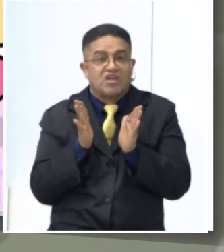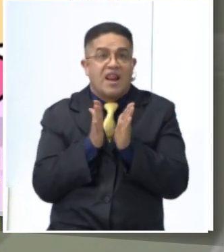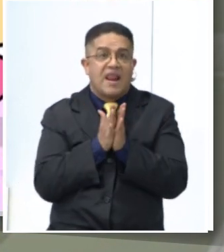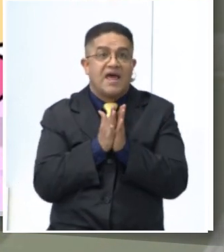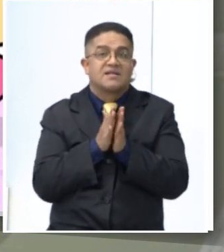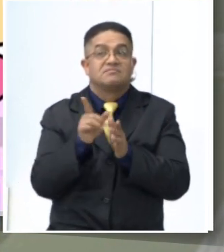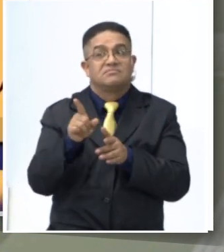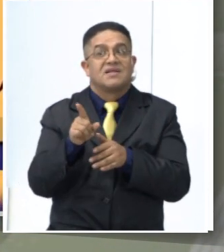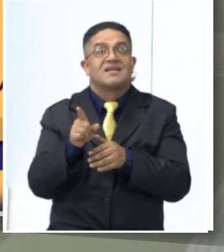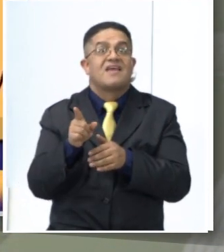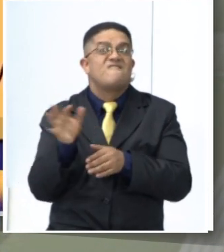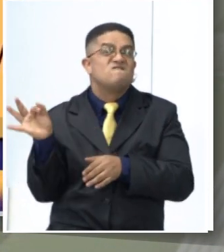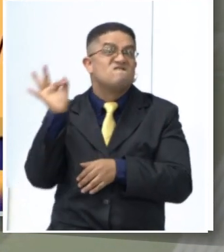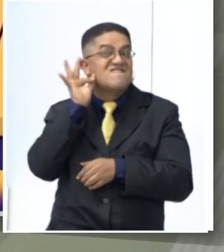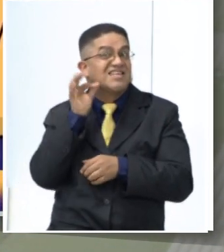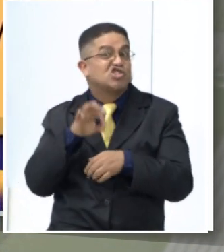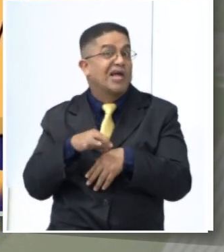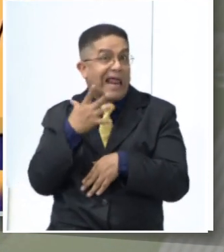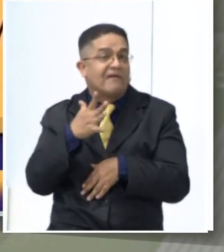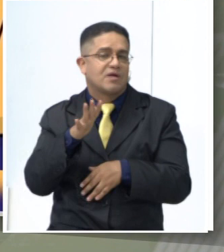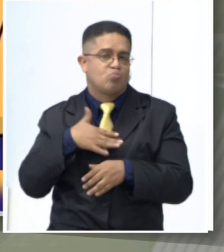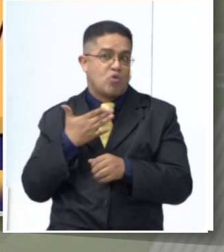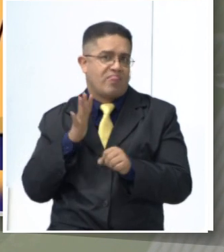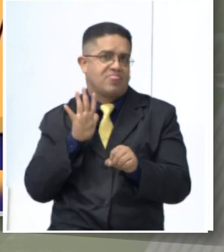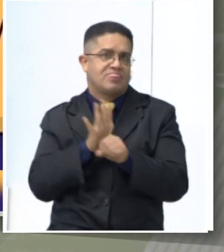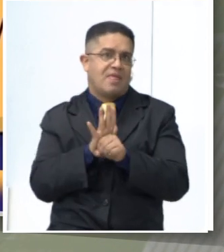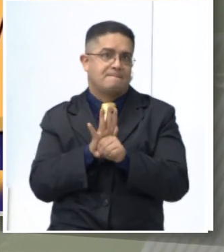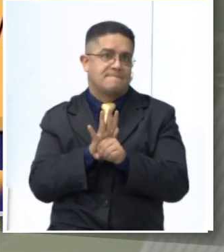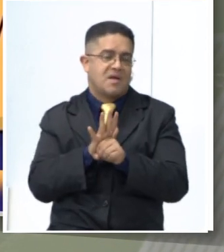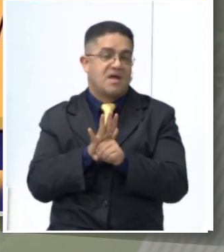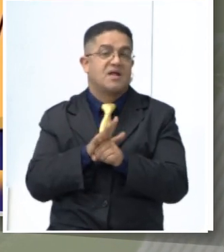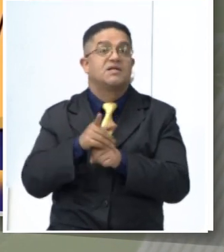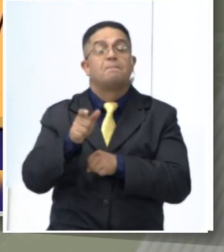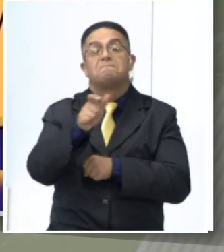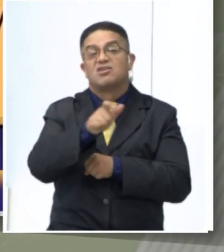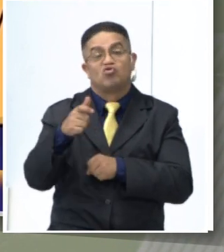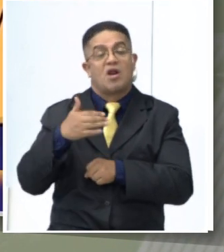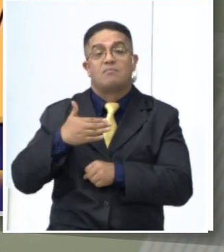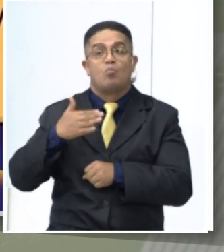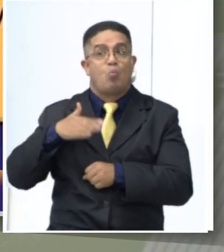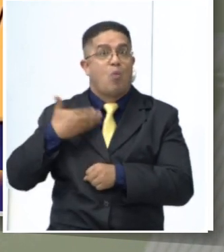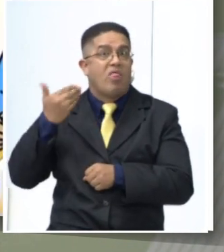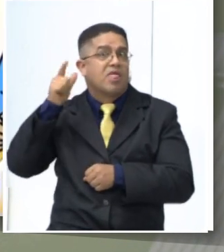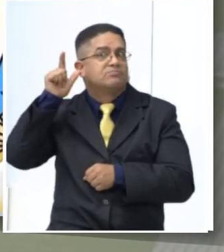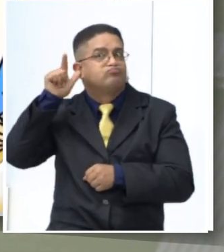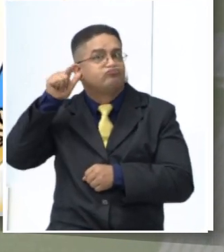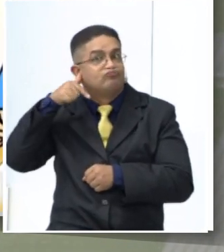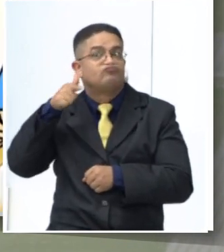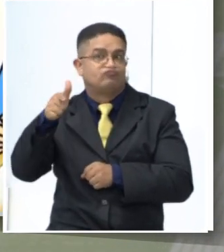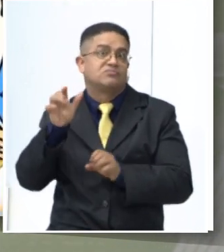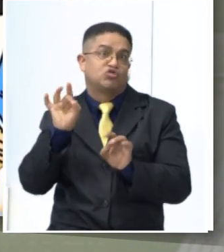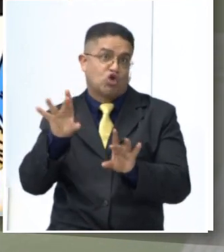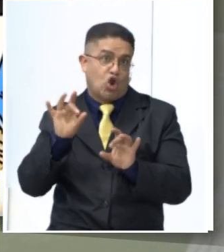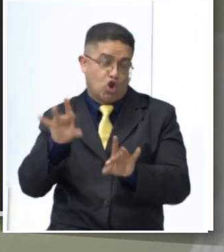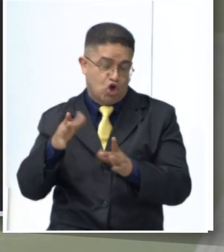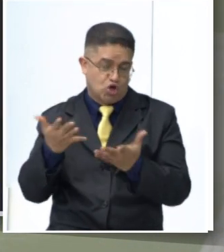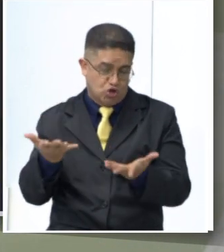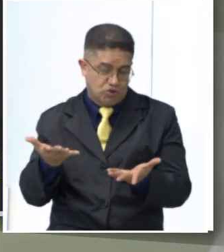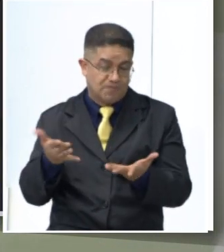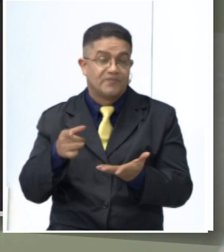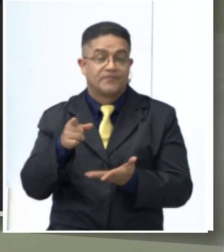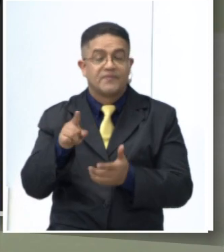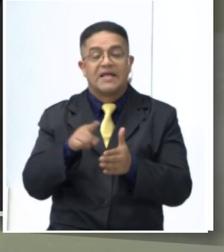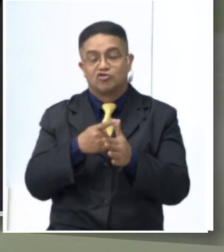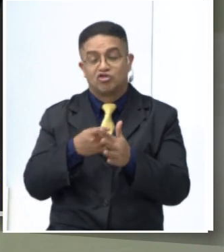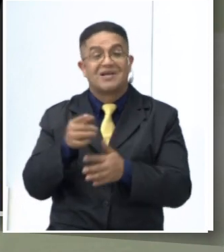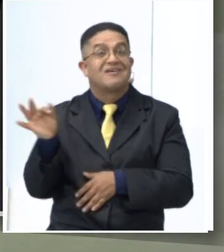infección muy severa. Entonces, esto pudiese traer consecuencias para esa persona y sobre todo que eso generaría muchísimo dolor. Entonces, las